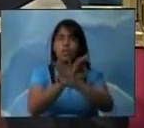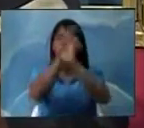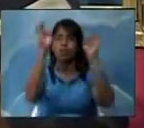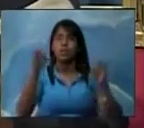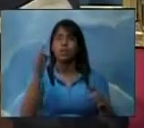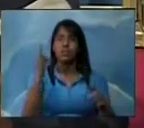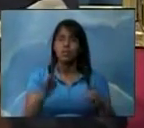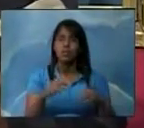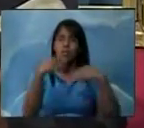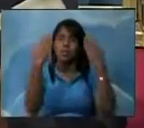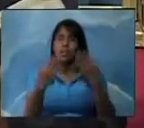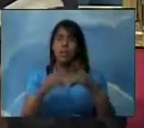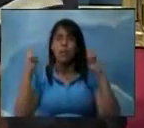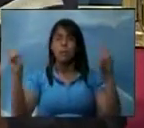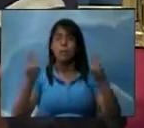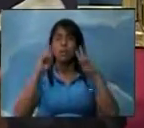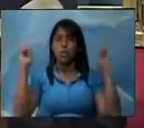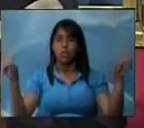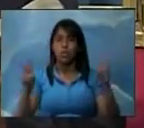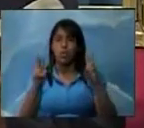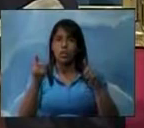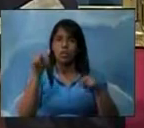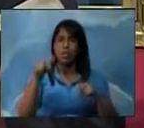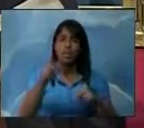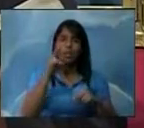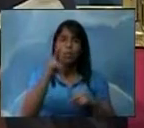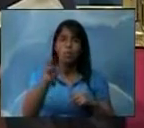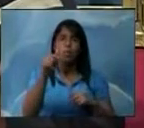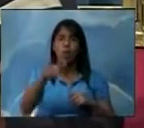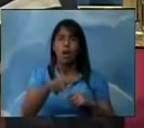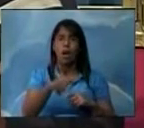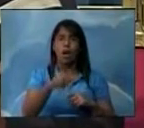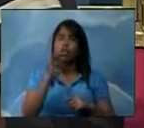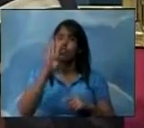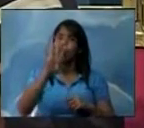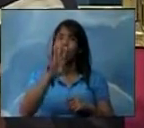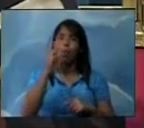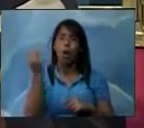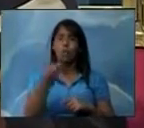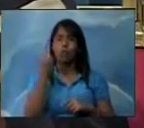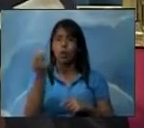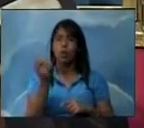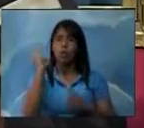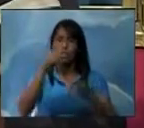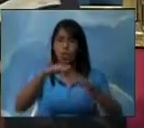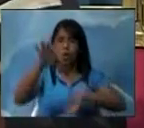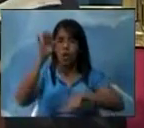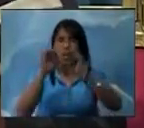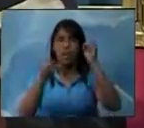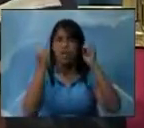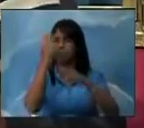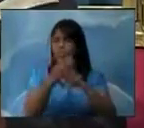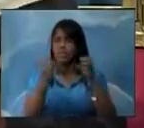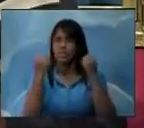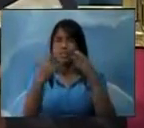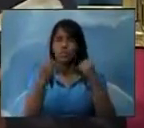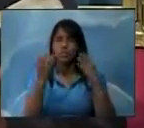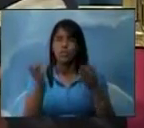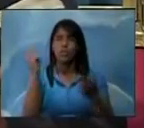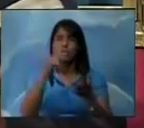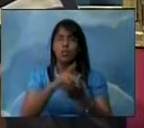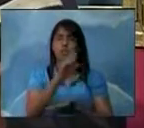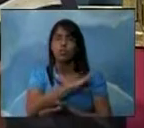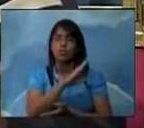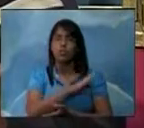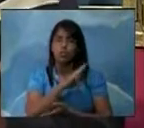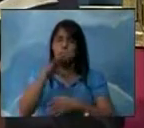maneras siempre obtenían victorias. Y aquí vemos a estos cuatro jóvenes que fueron elegidos de entre tantos que fueron